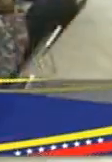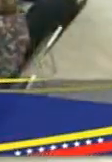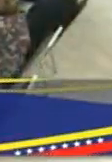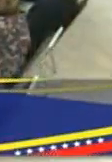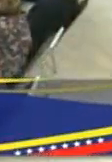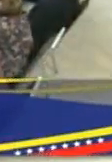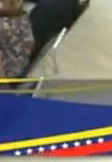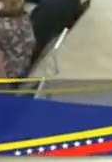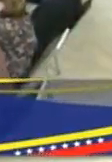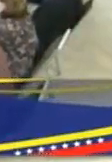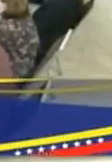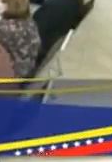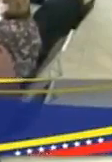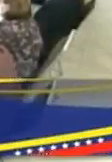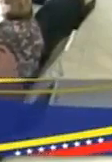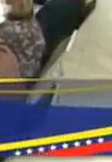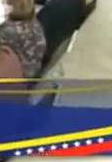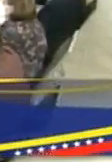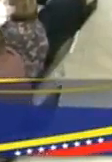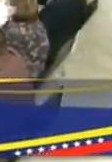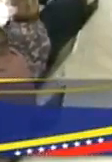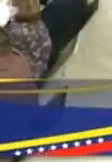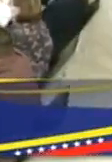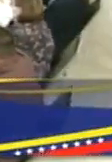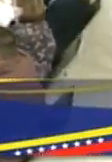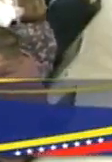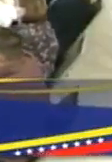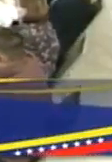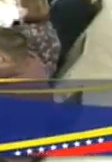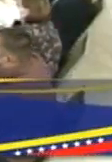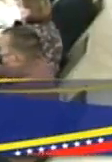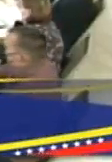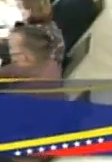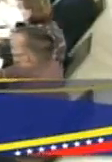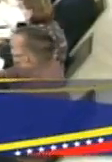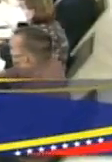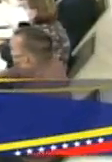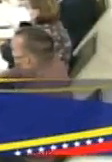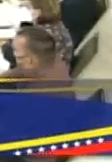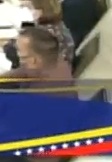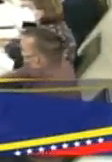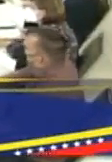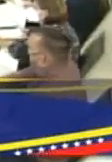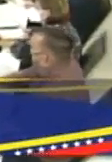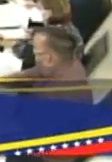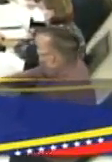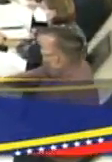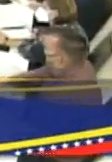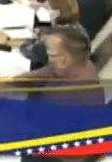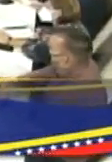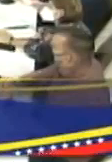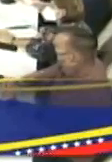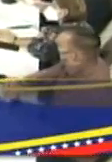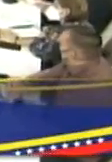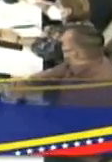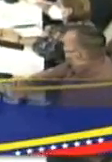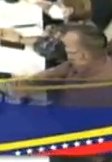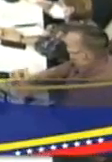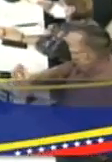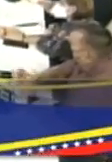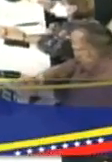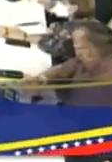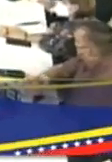Perú, en una jornada de gobierno de salud, martes de salud. Importante